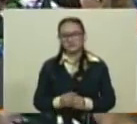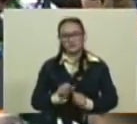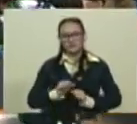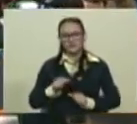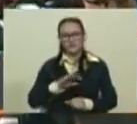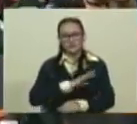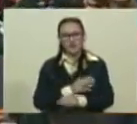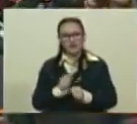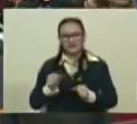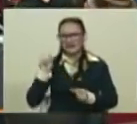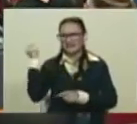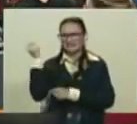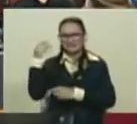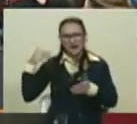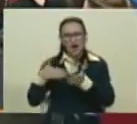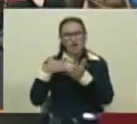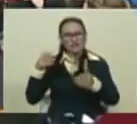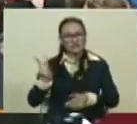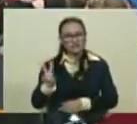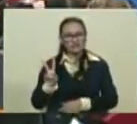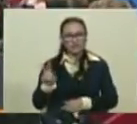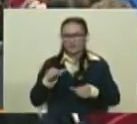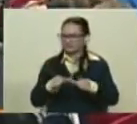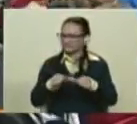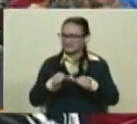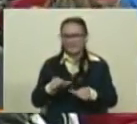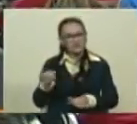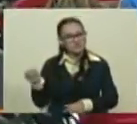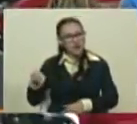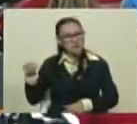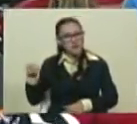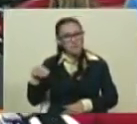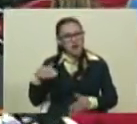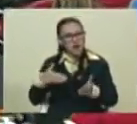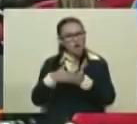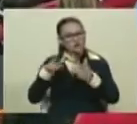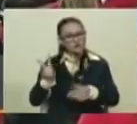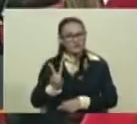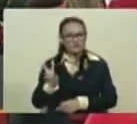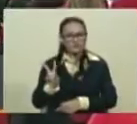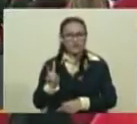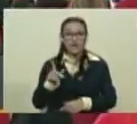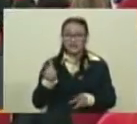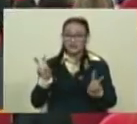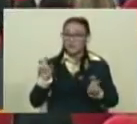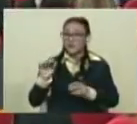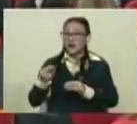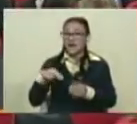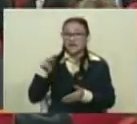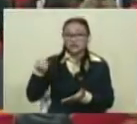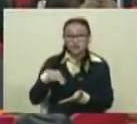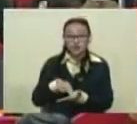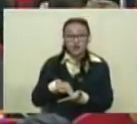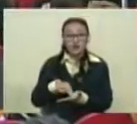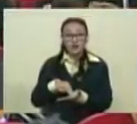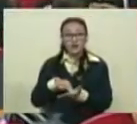La campaña diaria, permanente. Convierten a Venezuela en tema nacional en